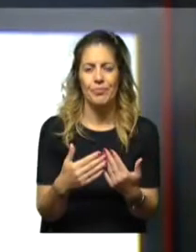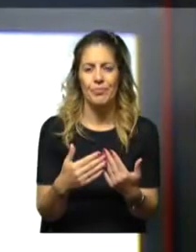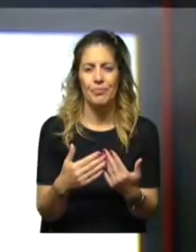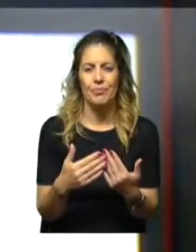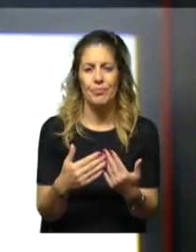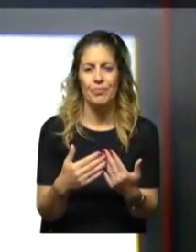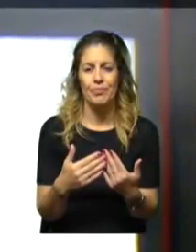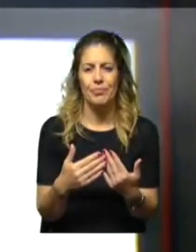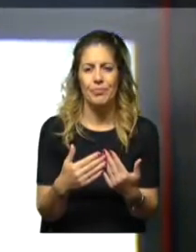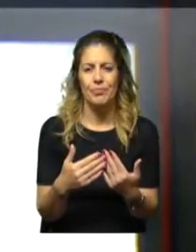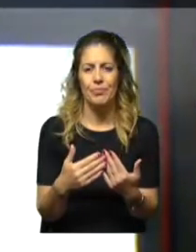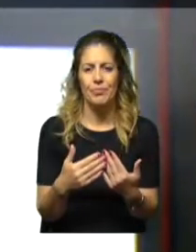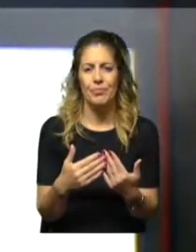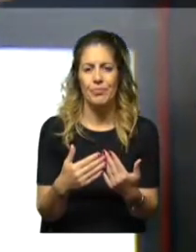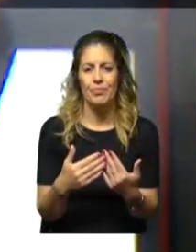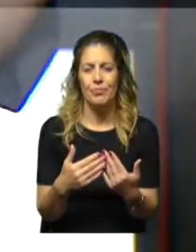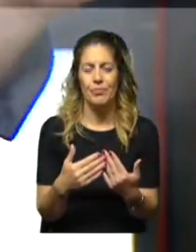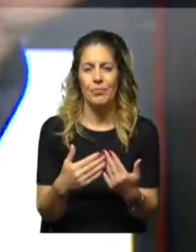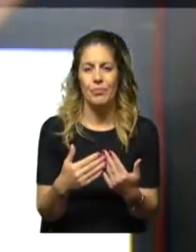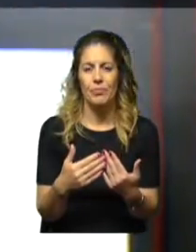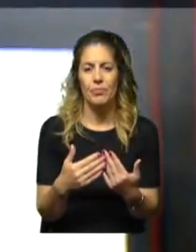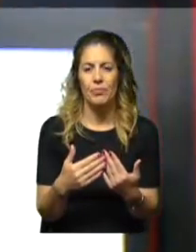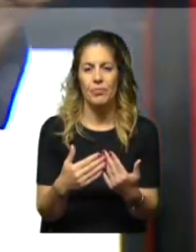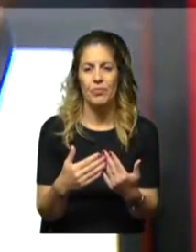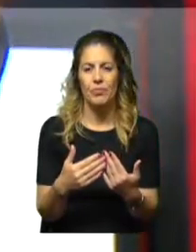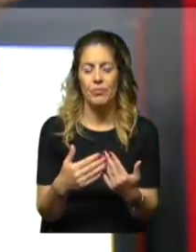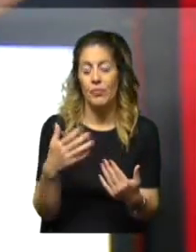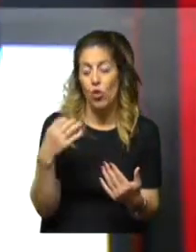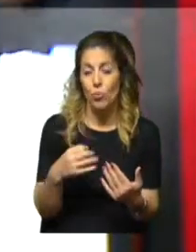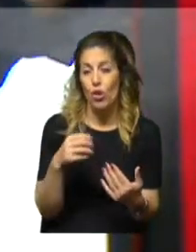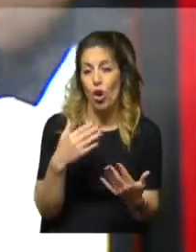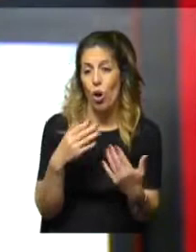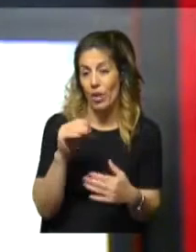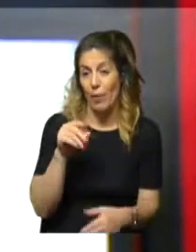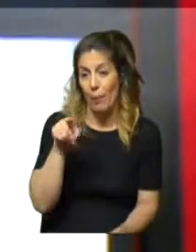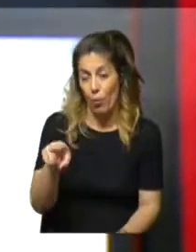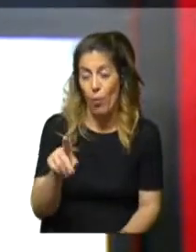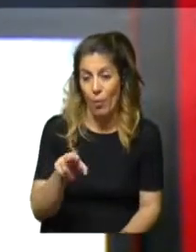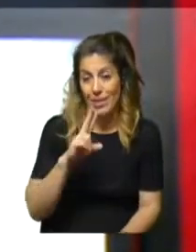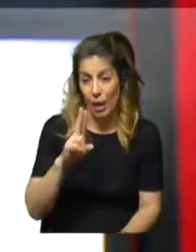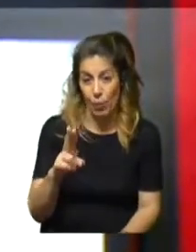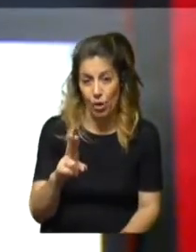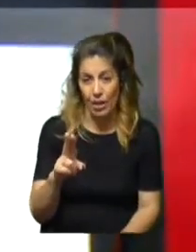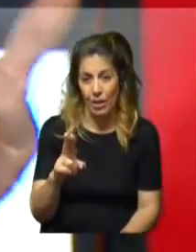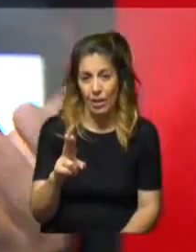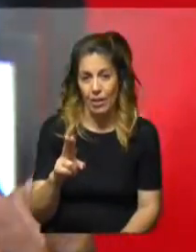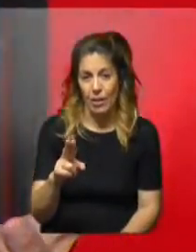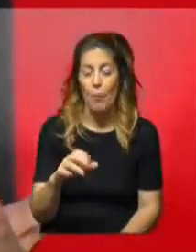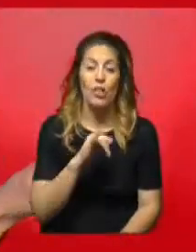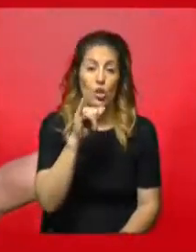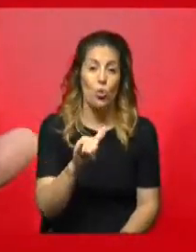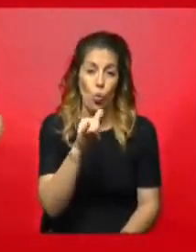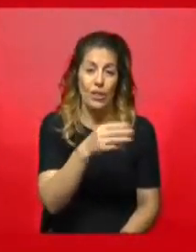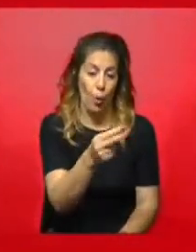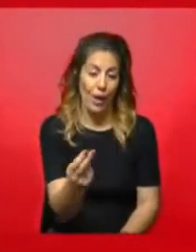digamos en el caso por ejemplo Supongo no voy a hablar por vos vas a responder vos pero digo en el caso tenés un cuento para